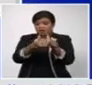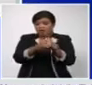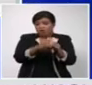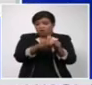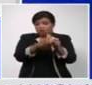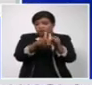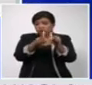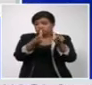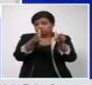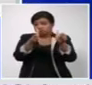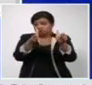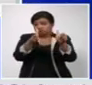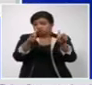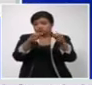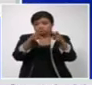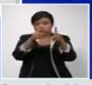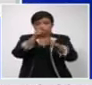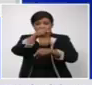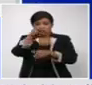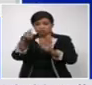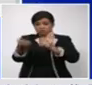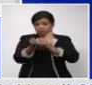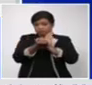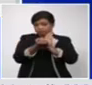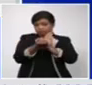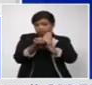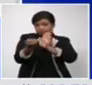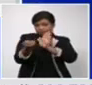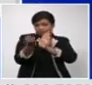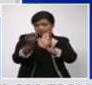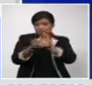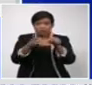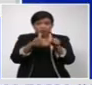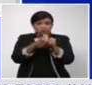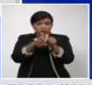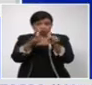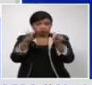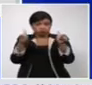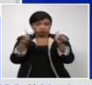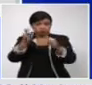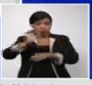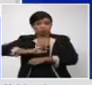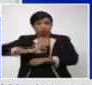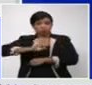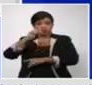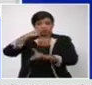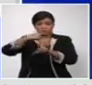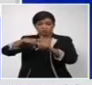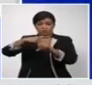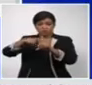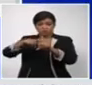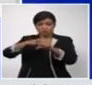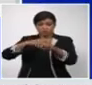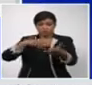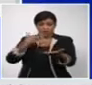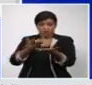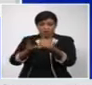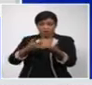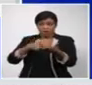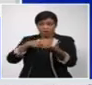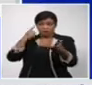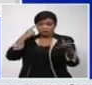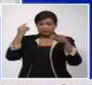de casos que se están confirmando es mayor, pues el porciento de positividad de las muestras que yo analizo,